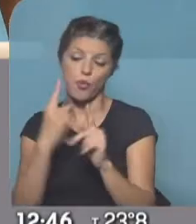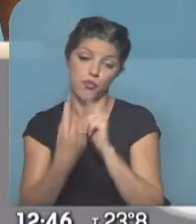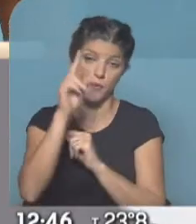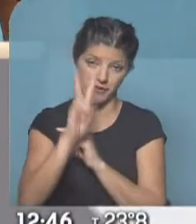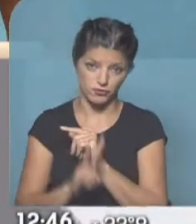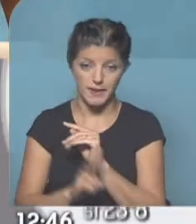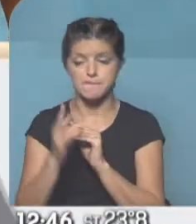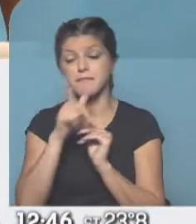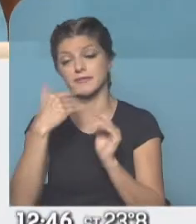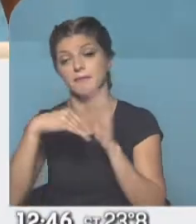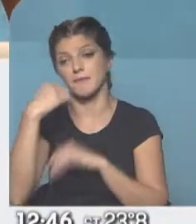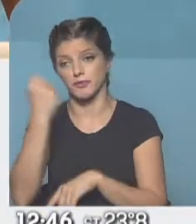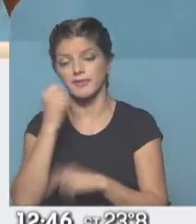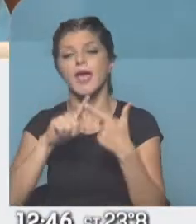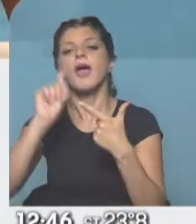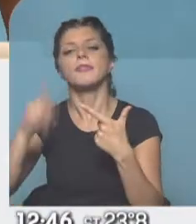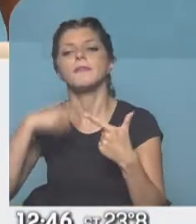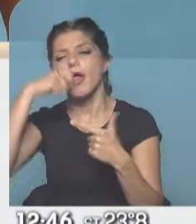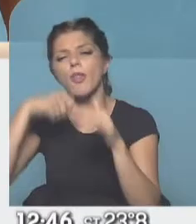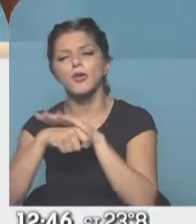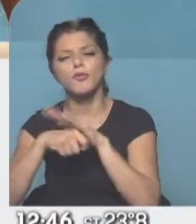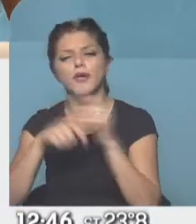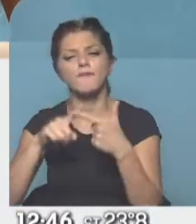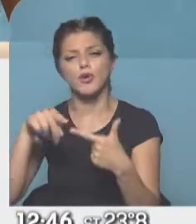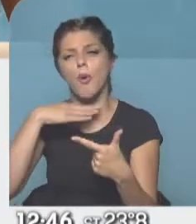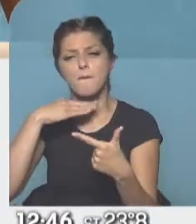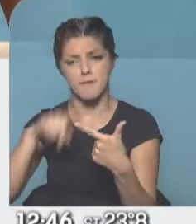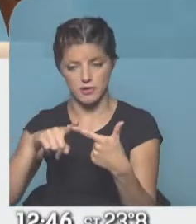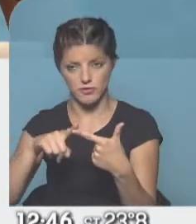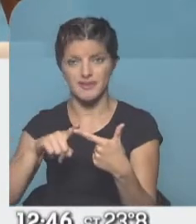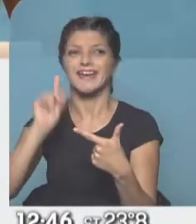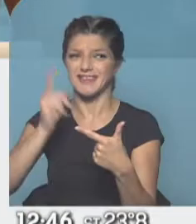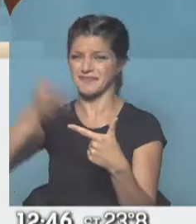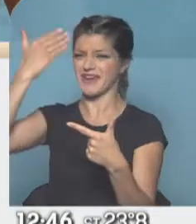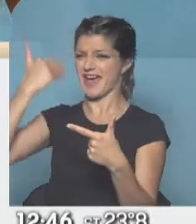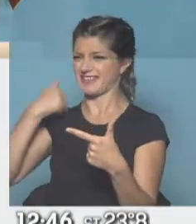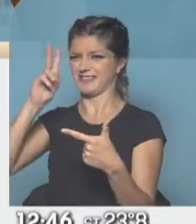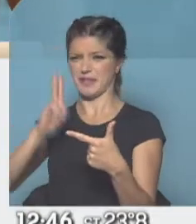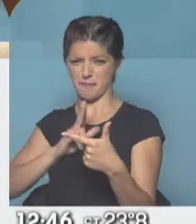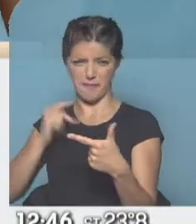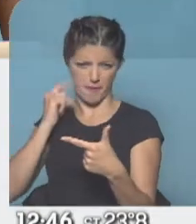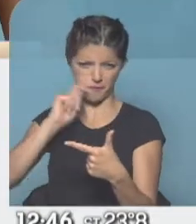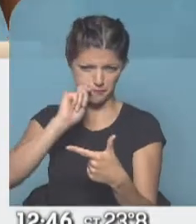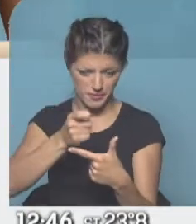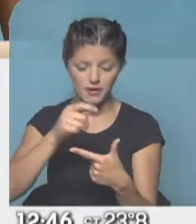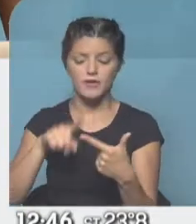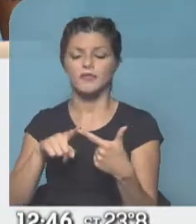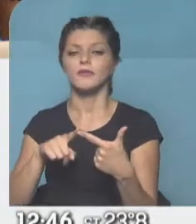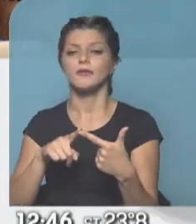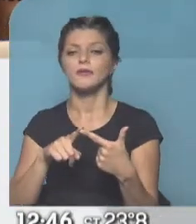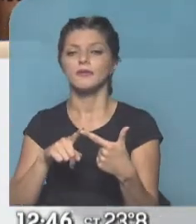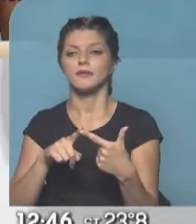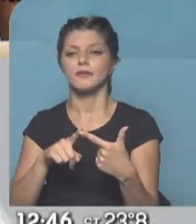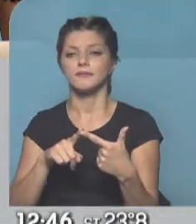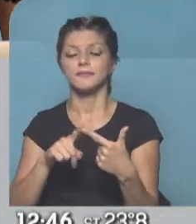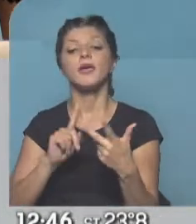el tema del narcotráfico en México, que fue parte también de la visita que él hizo a México. Y hay una antesala con este viaje